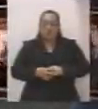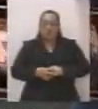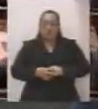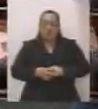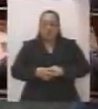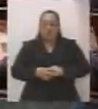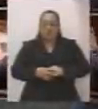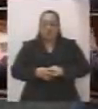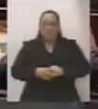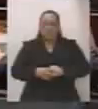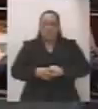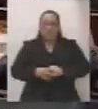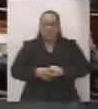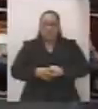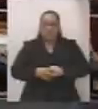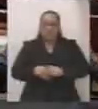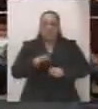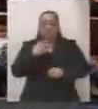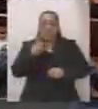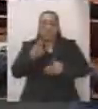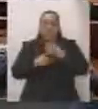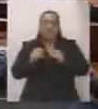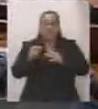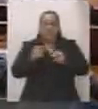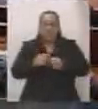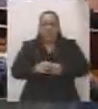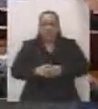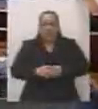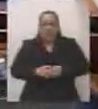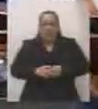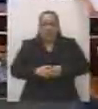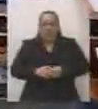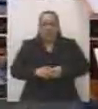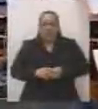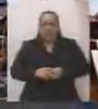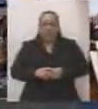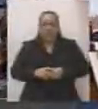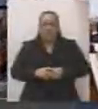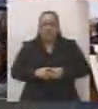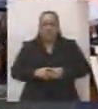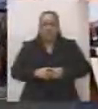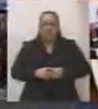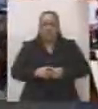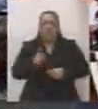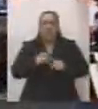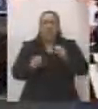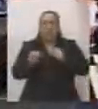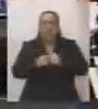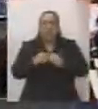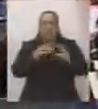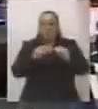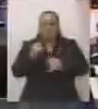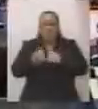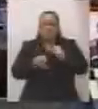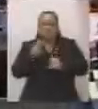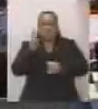quizás un aspecto que no había destacado, pero que también se se deduce de los comentarios últimos del